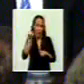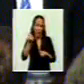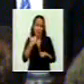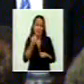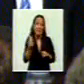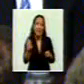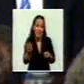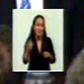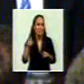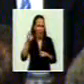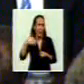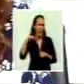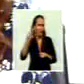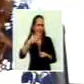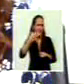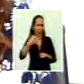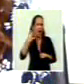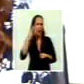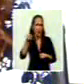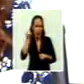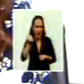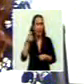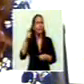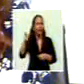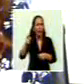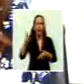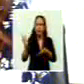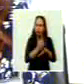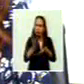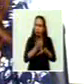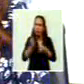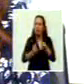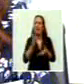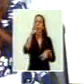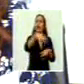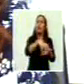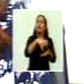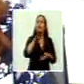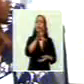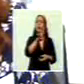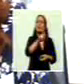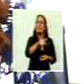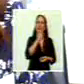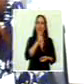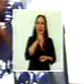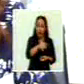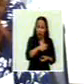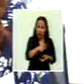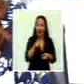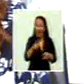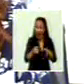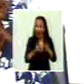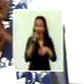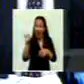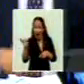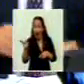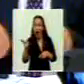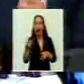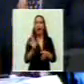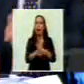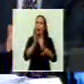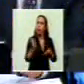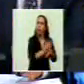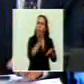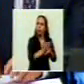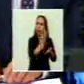en la planta de gran capacidad de producción a nivel mundial ubicada en Mendoza, que permitió lograr la misma producción